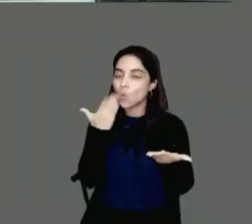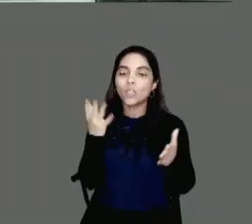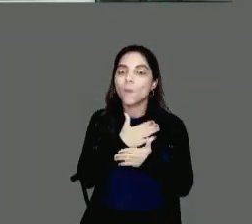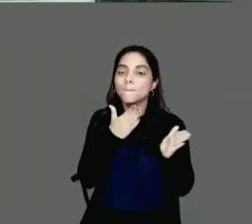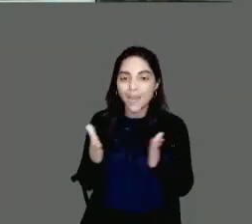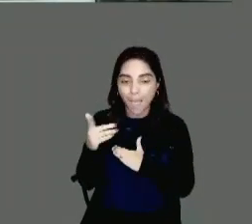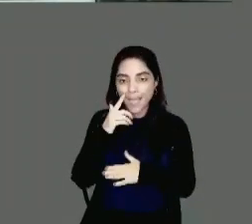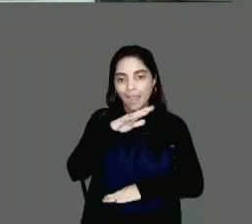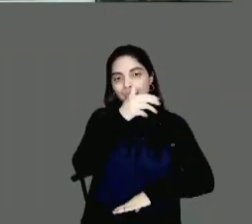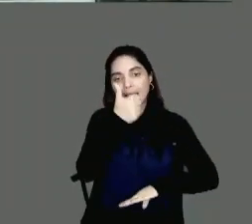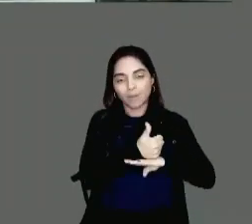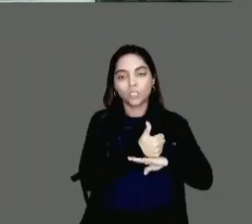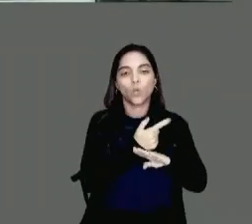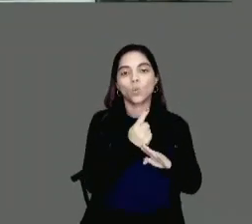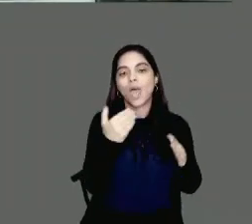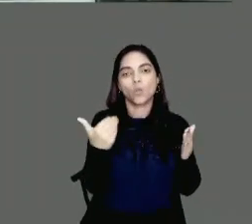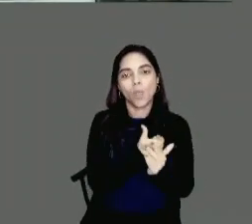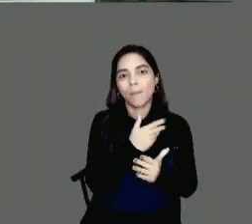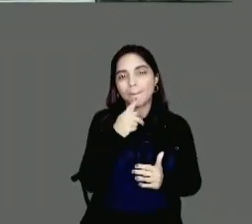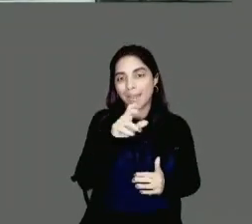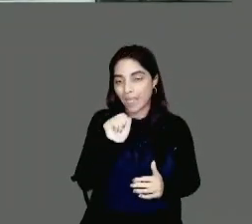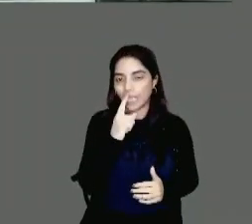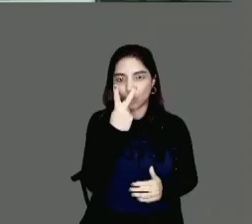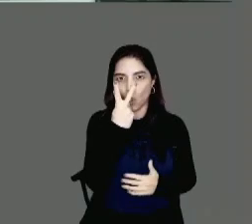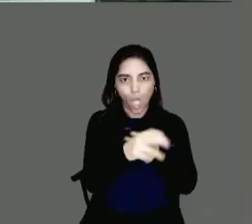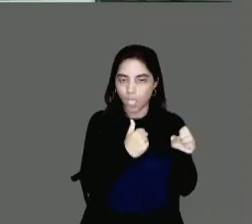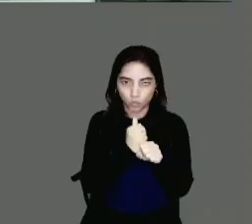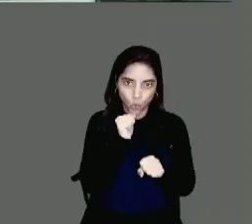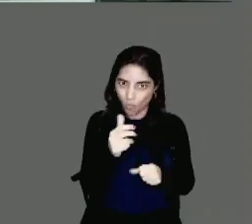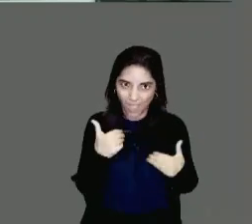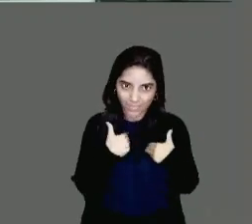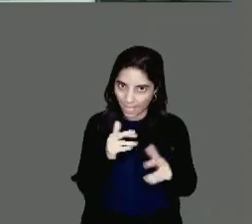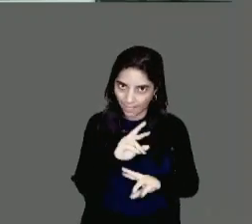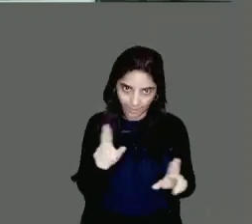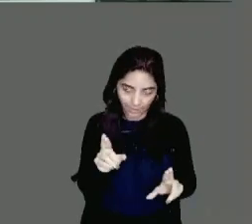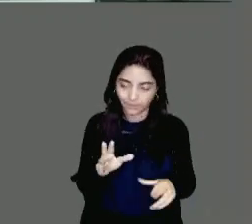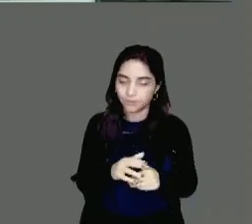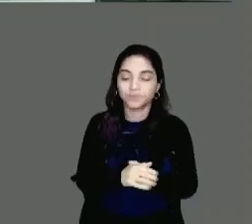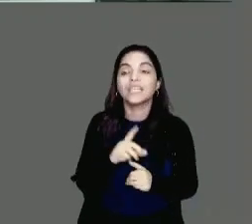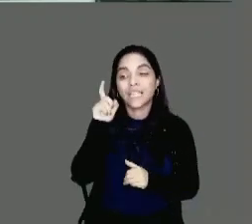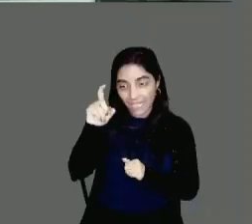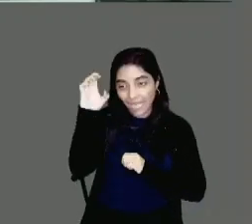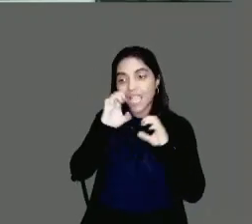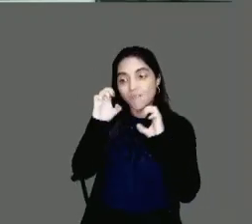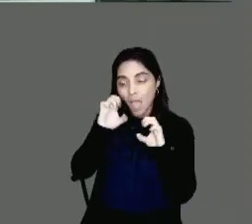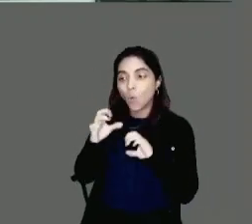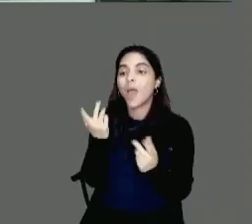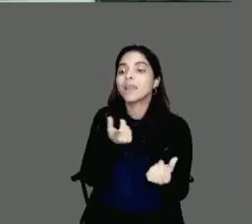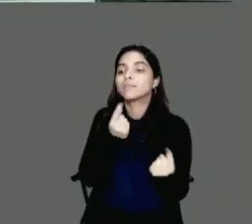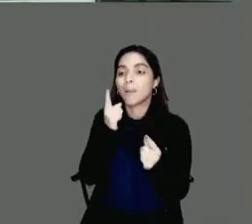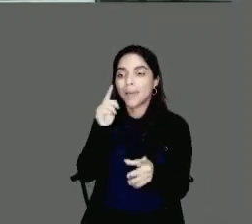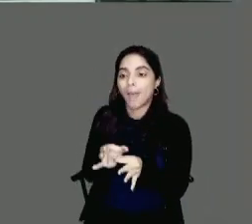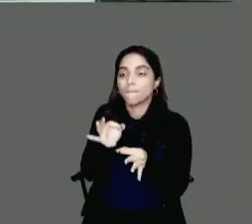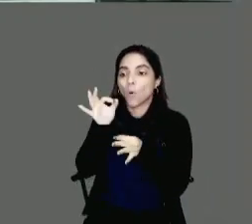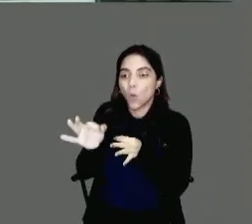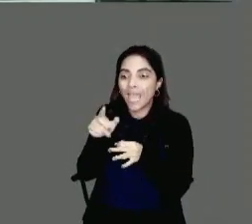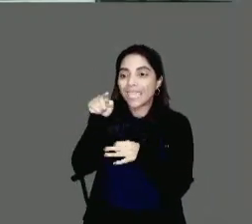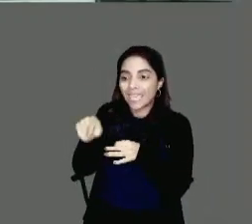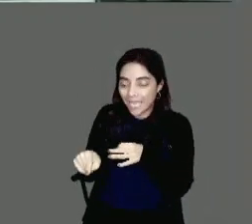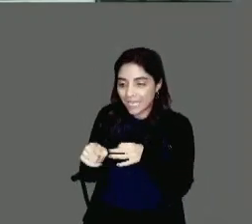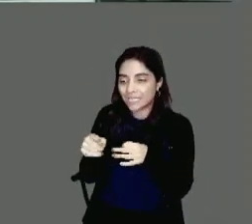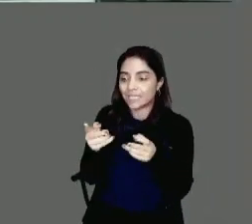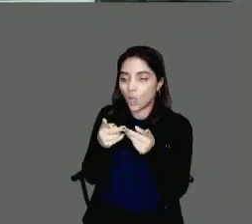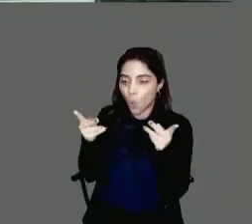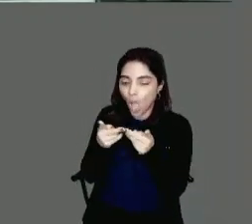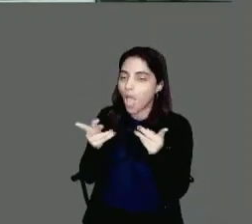una planta nueva no va a estar en 2s años eh se tiene que ya ir evaluando la posibilidad de posponer el que esa planta